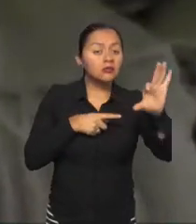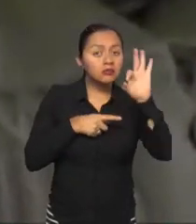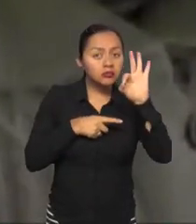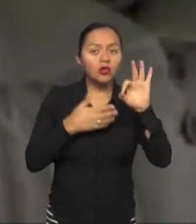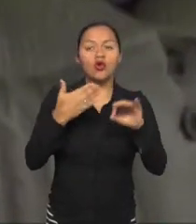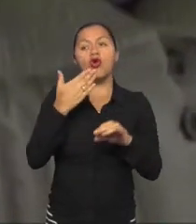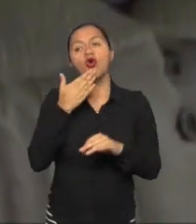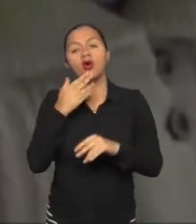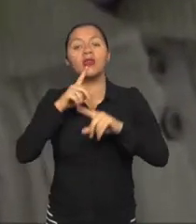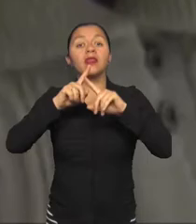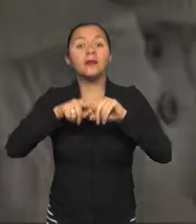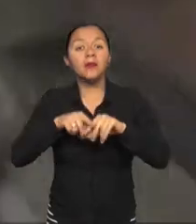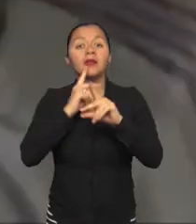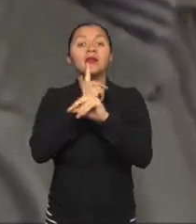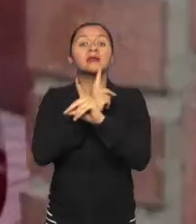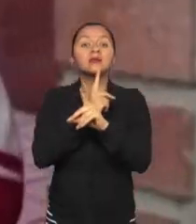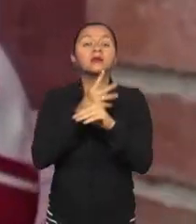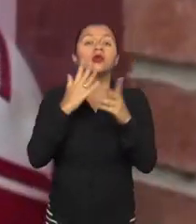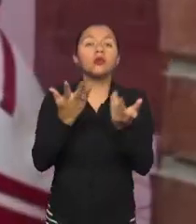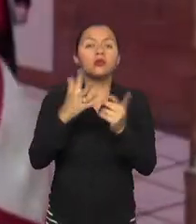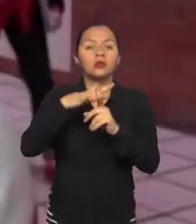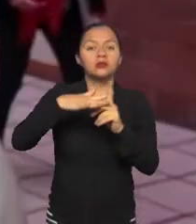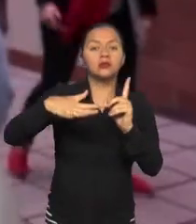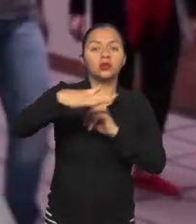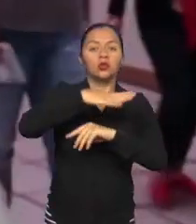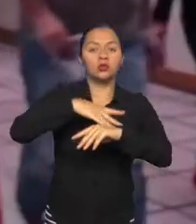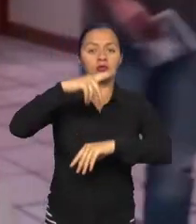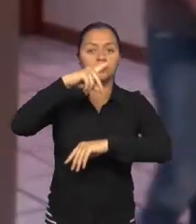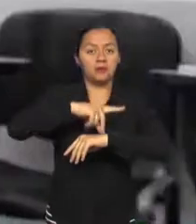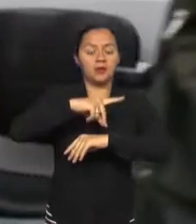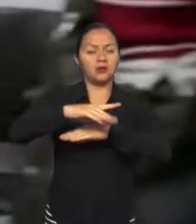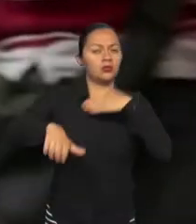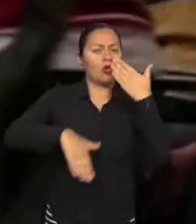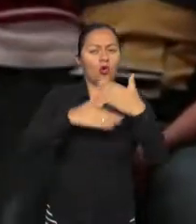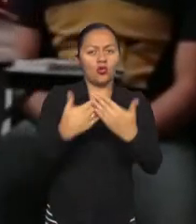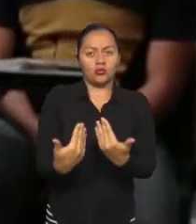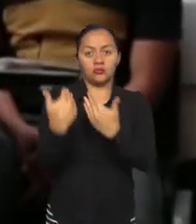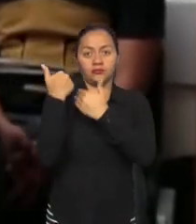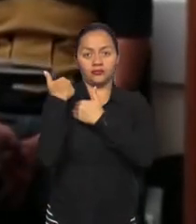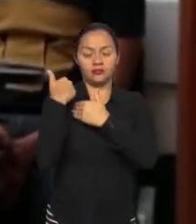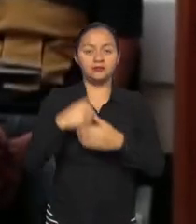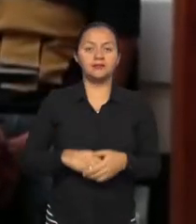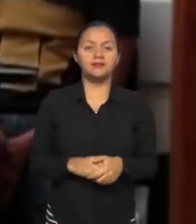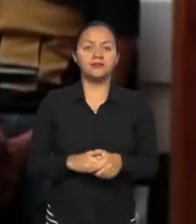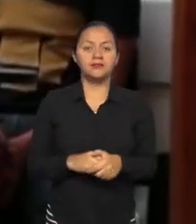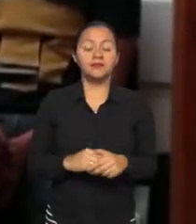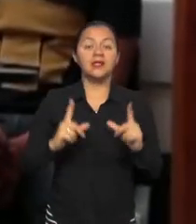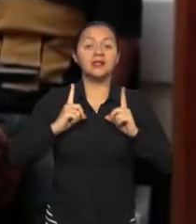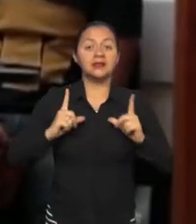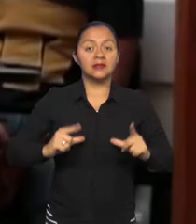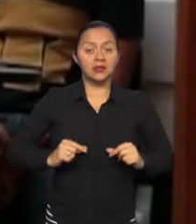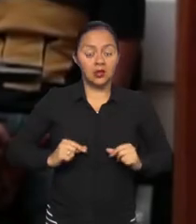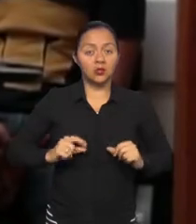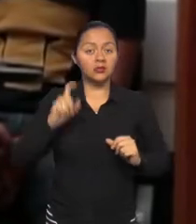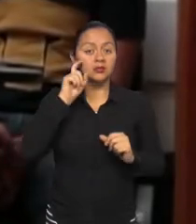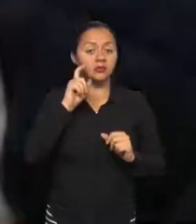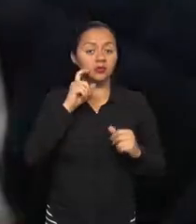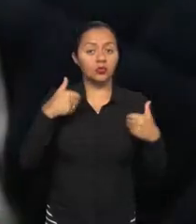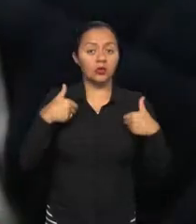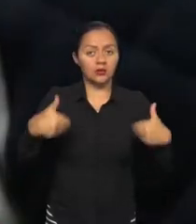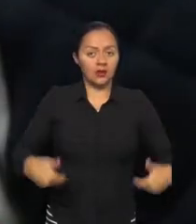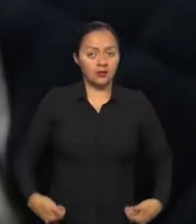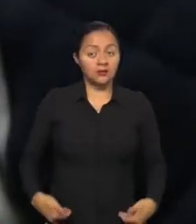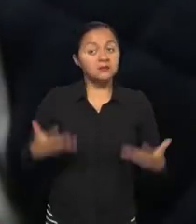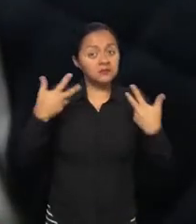severidad de la discapacidad y las condiciones médicas relacionadas con ellas. La salud sexual y reproductiva han